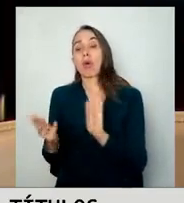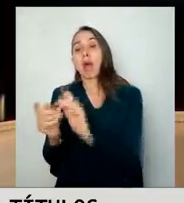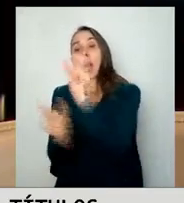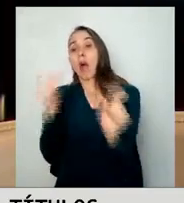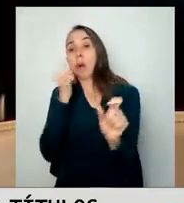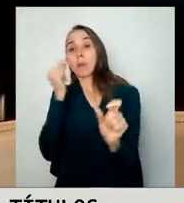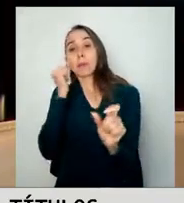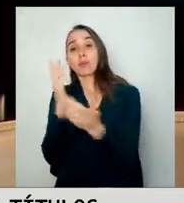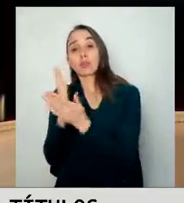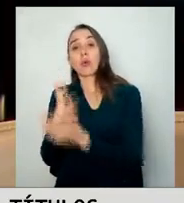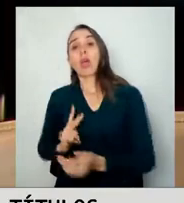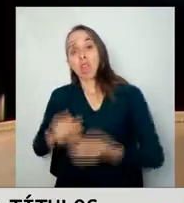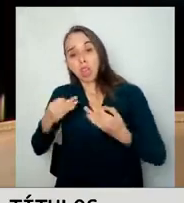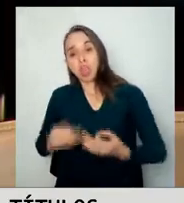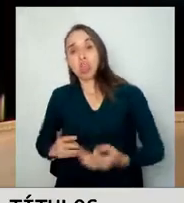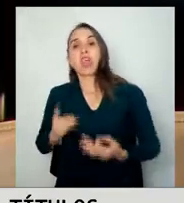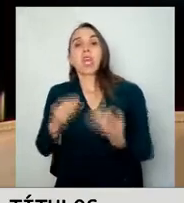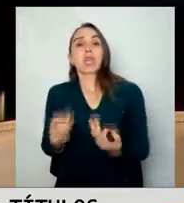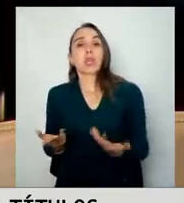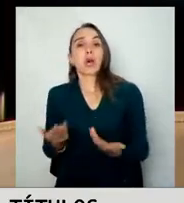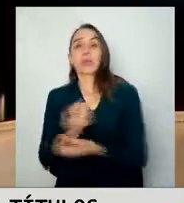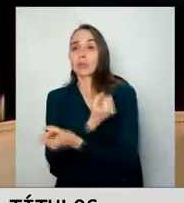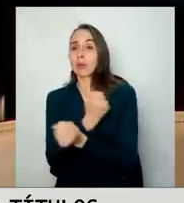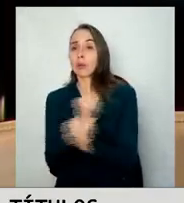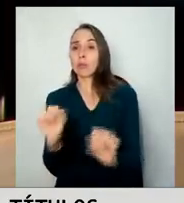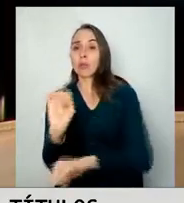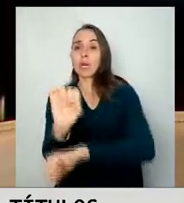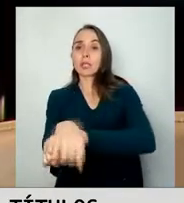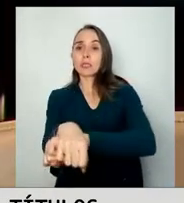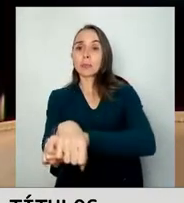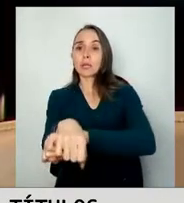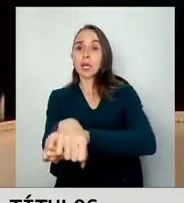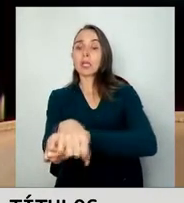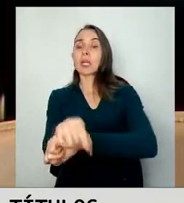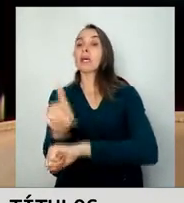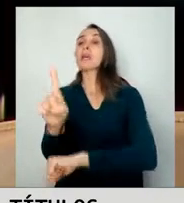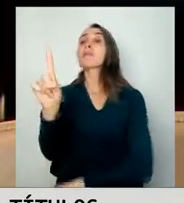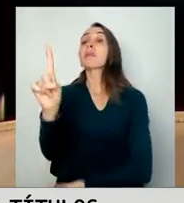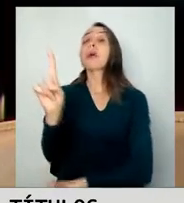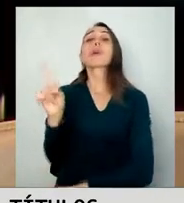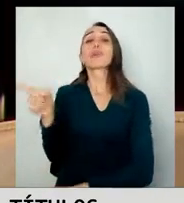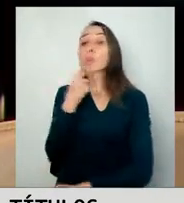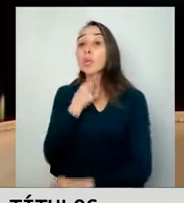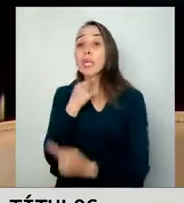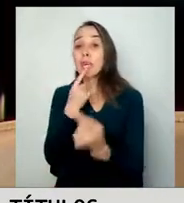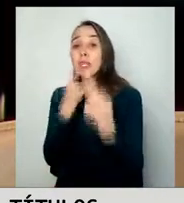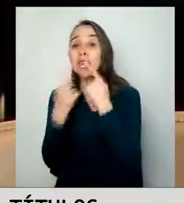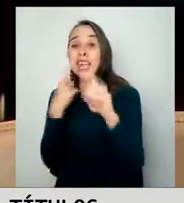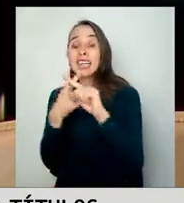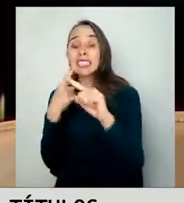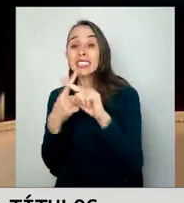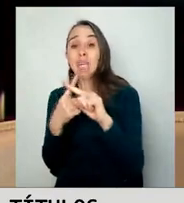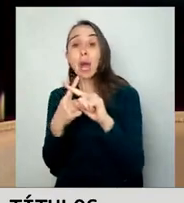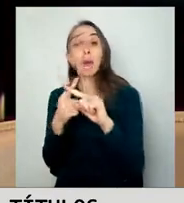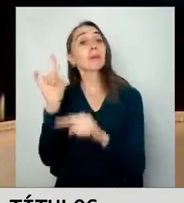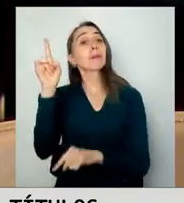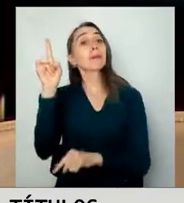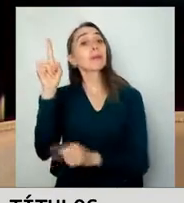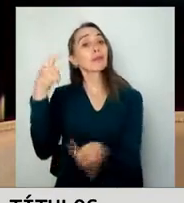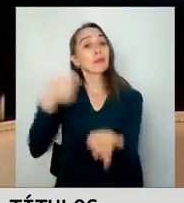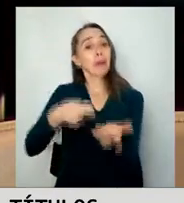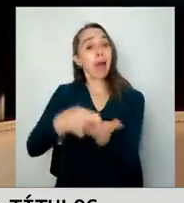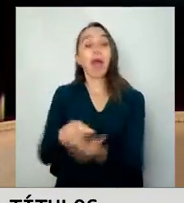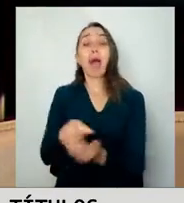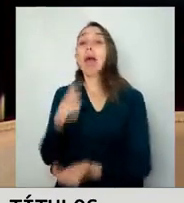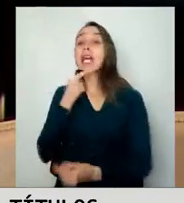no es aceptable bajo ninguna circunstancia condicionar la rendición de exámenes ni la entrega de títulos al pago y no